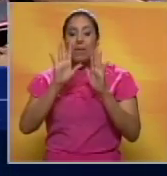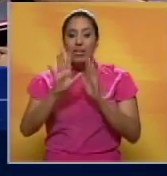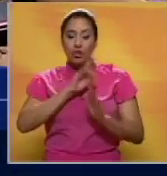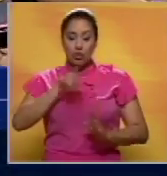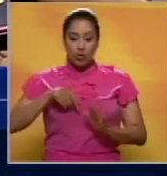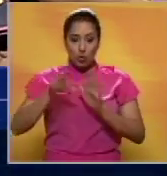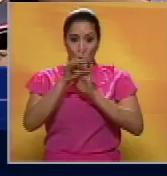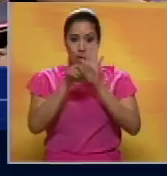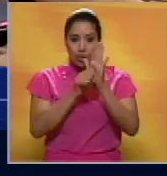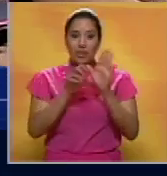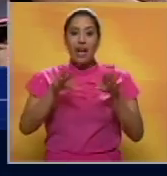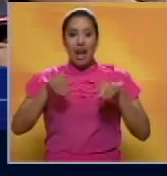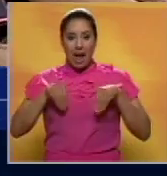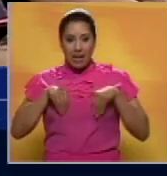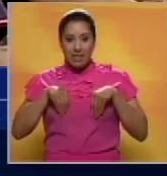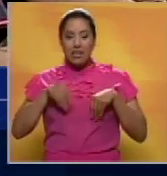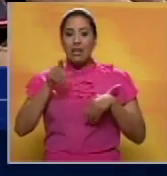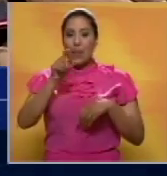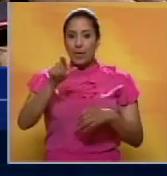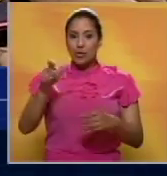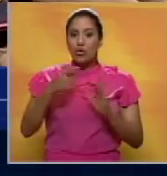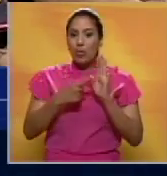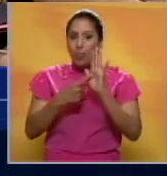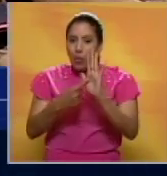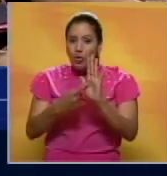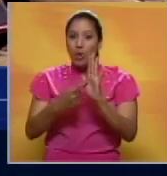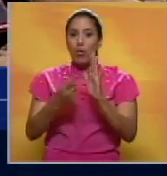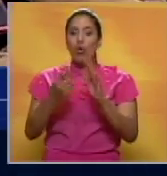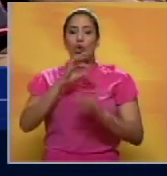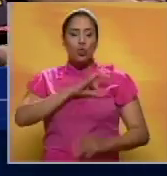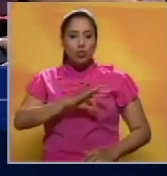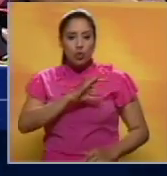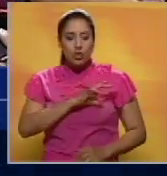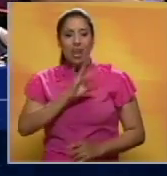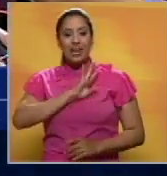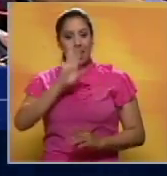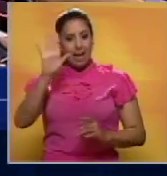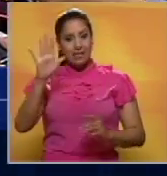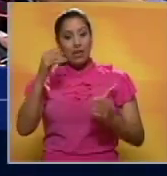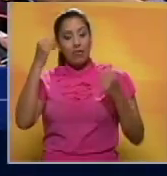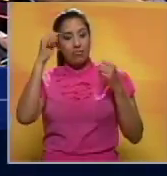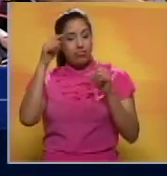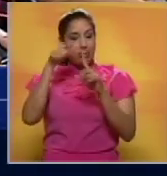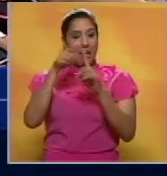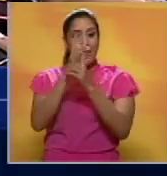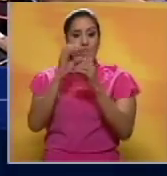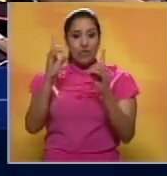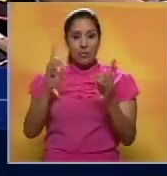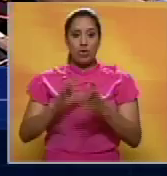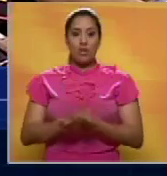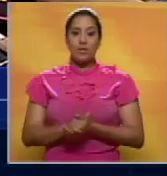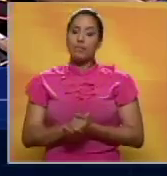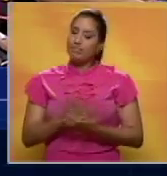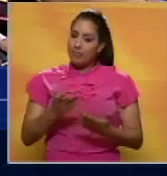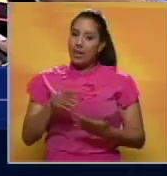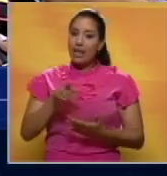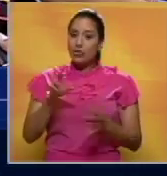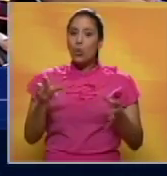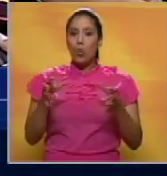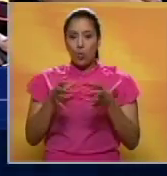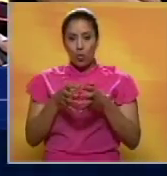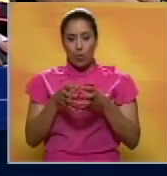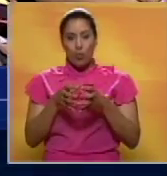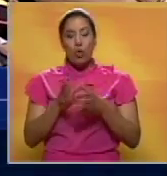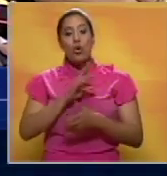de que nuestra Constitución reconoce sujetos protagónicos, sociales, que ejercen de manera directa la democracia. Y en esos